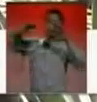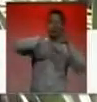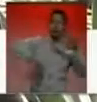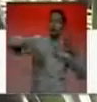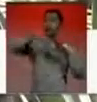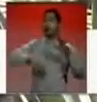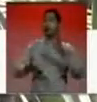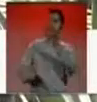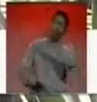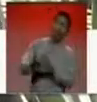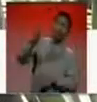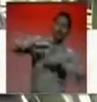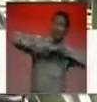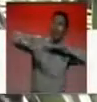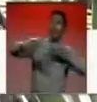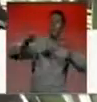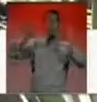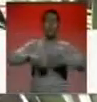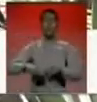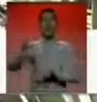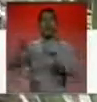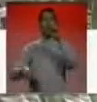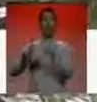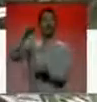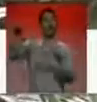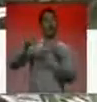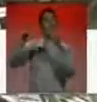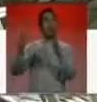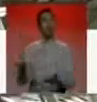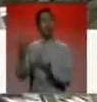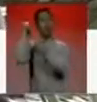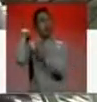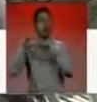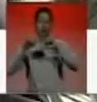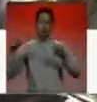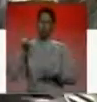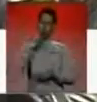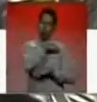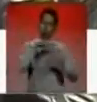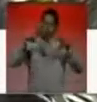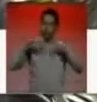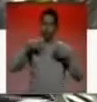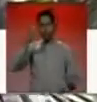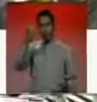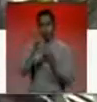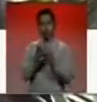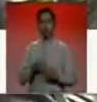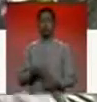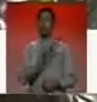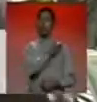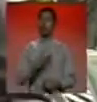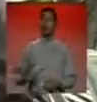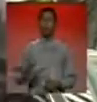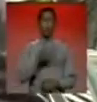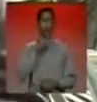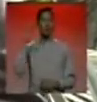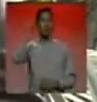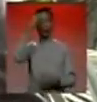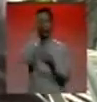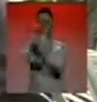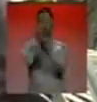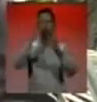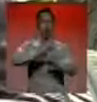poder solventar esas deficiencias. El presidente ha sido muy claro en el gabinete, ha dado la disposición que se atiendan todos